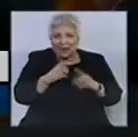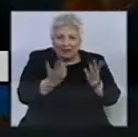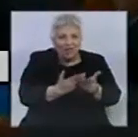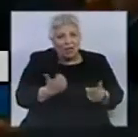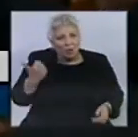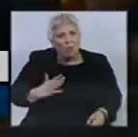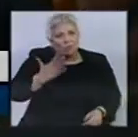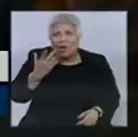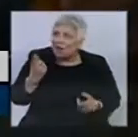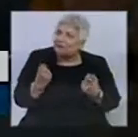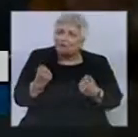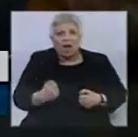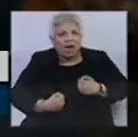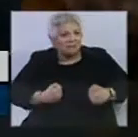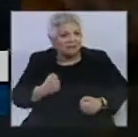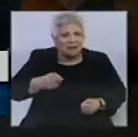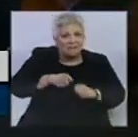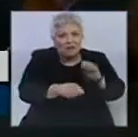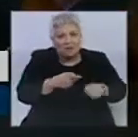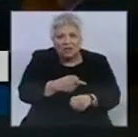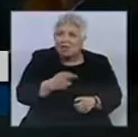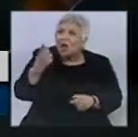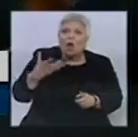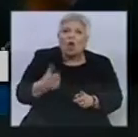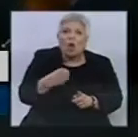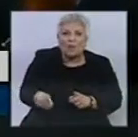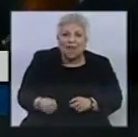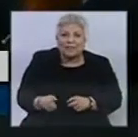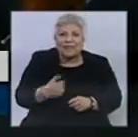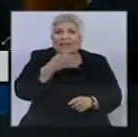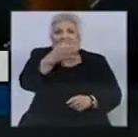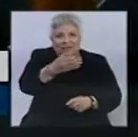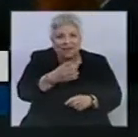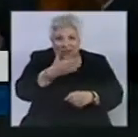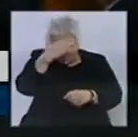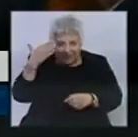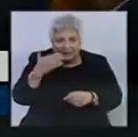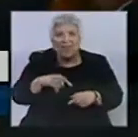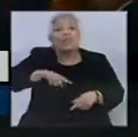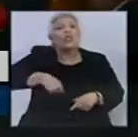por el contrario han demostrado todo el día phillips para intentarlo